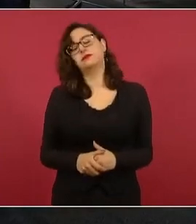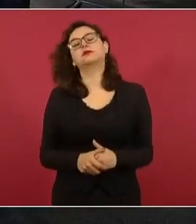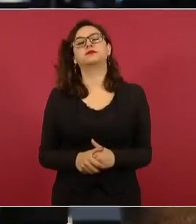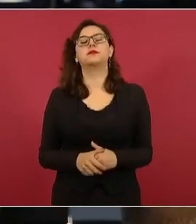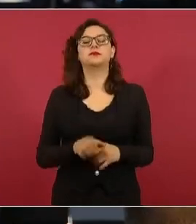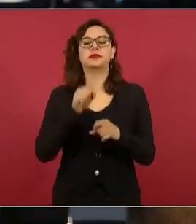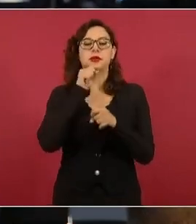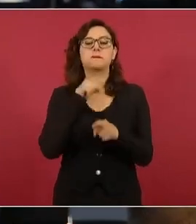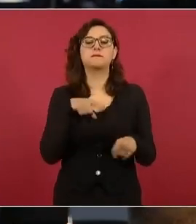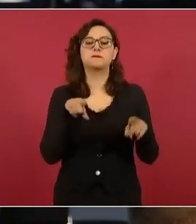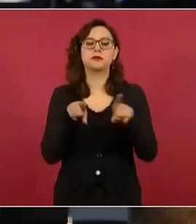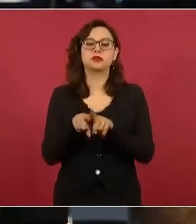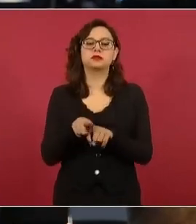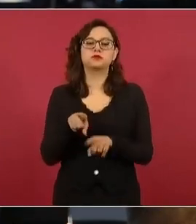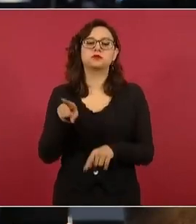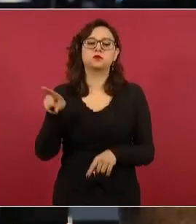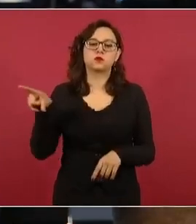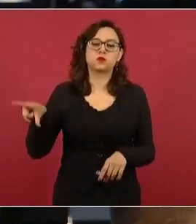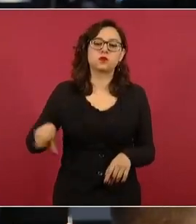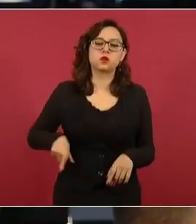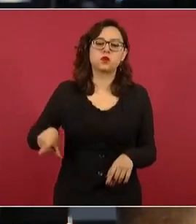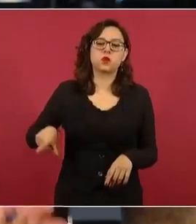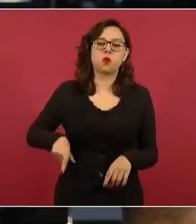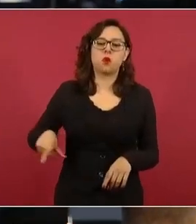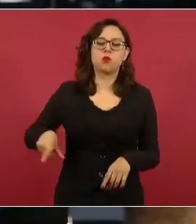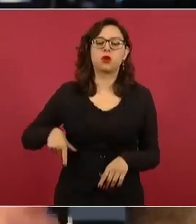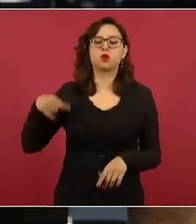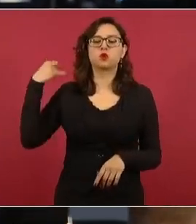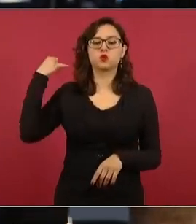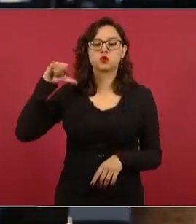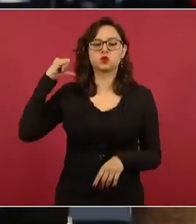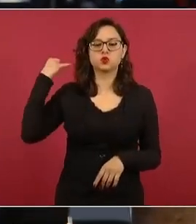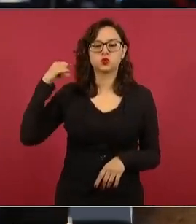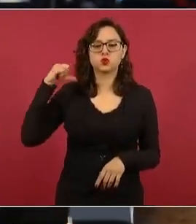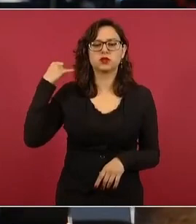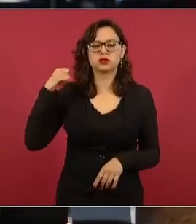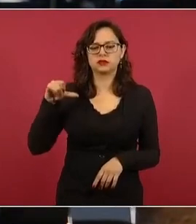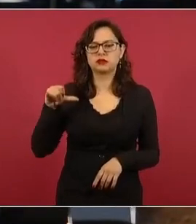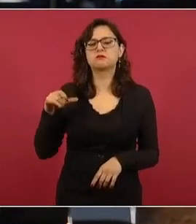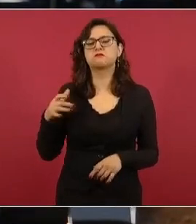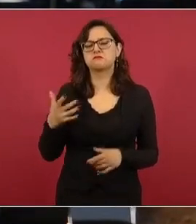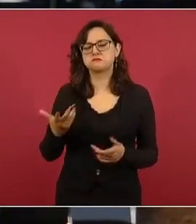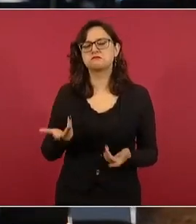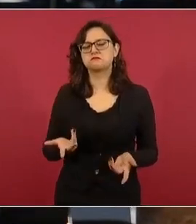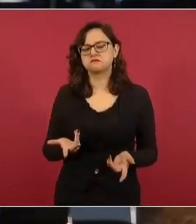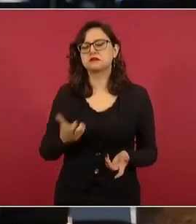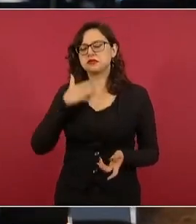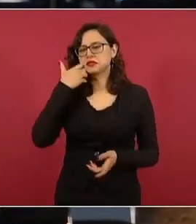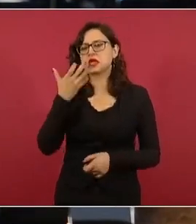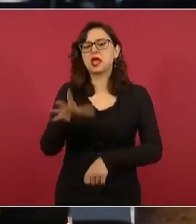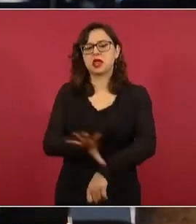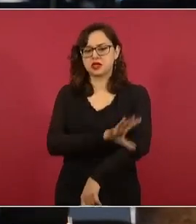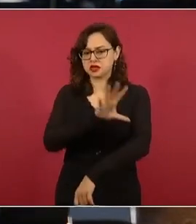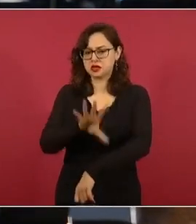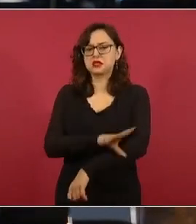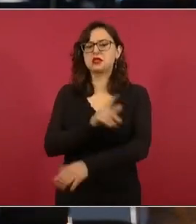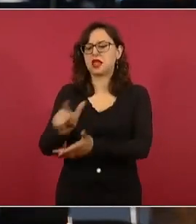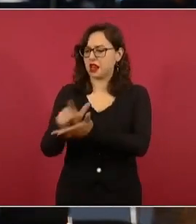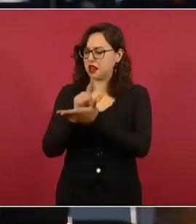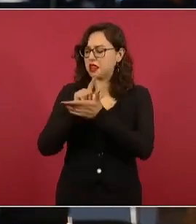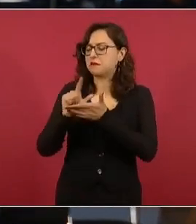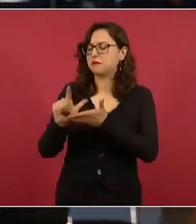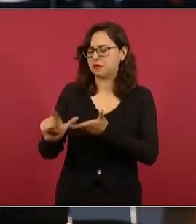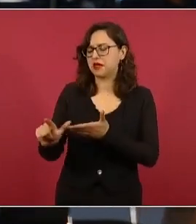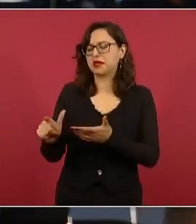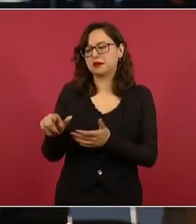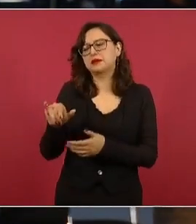del gobierno local de Yucatán de hacer energía renovable, pero creo